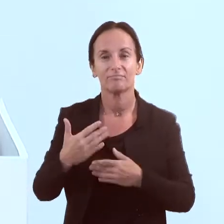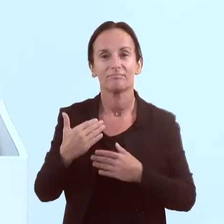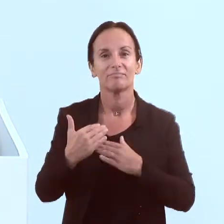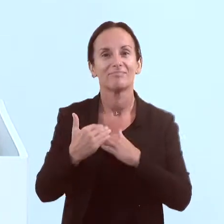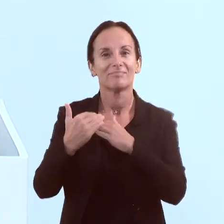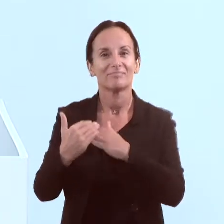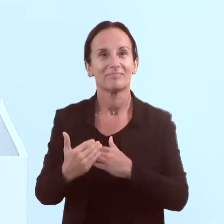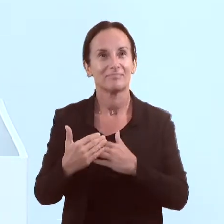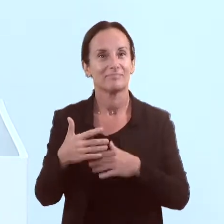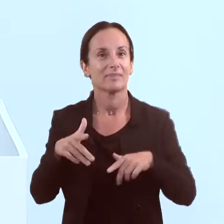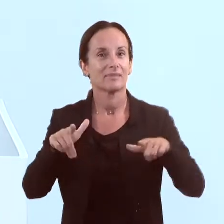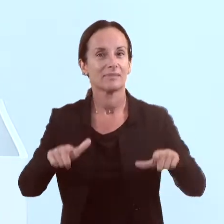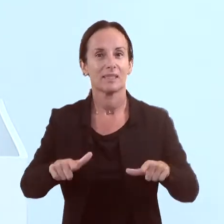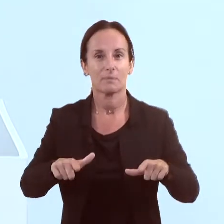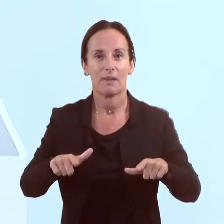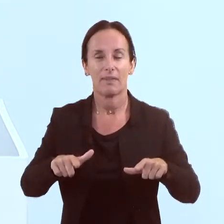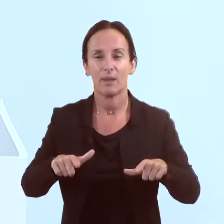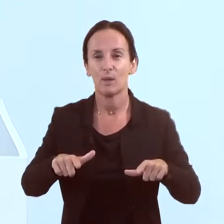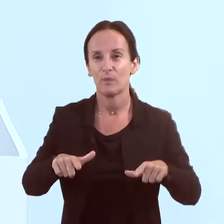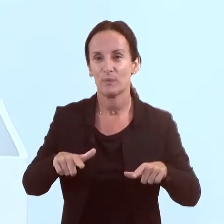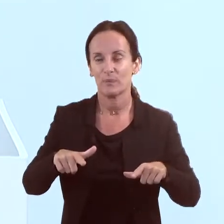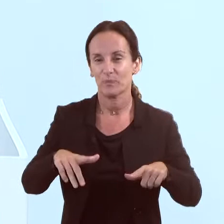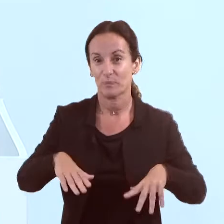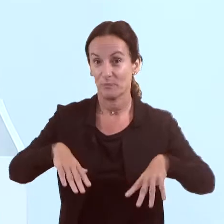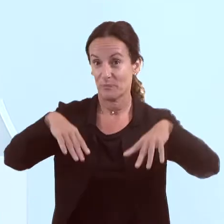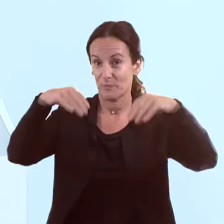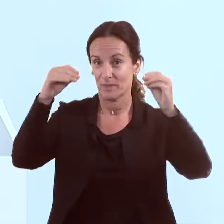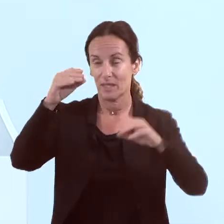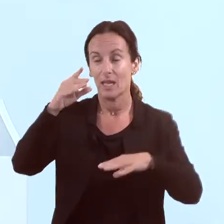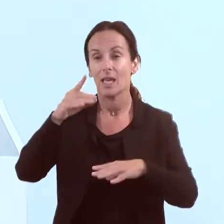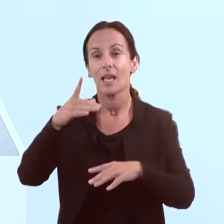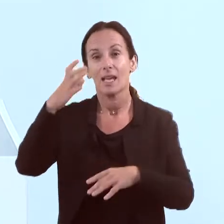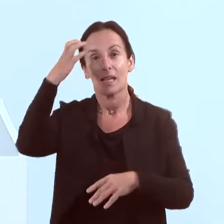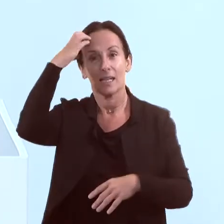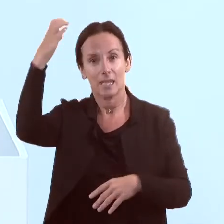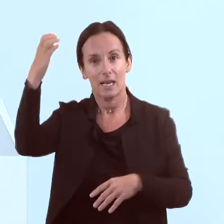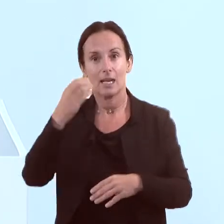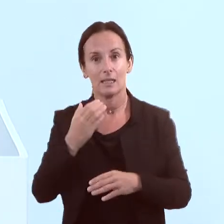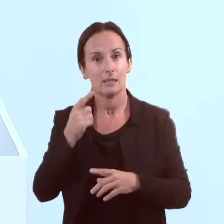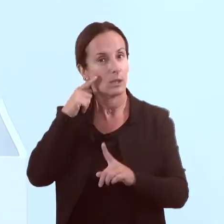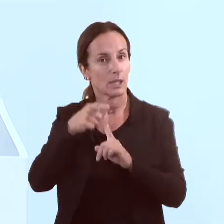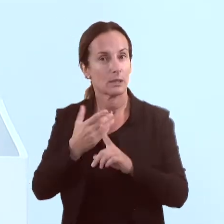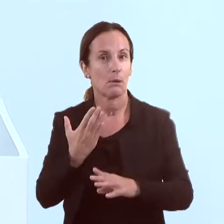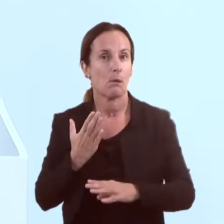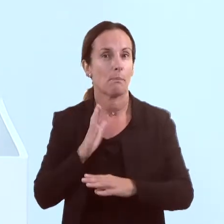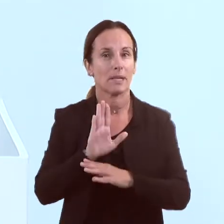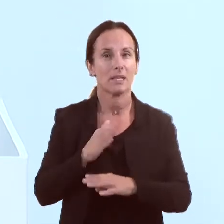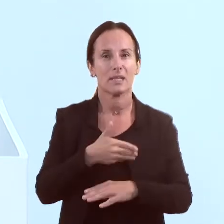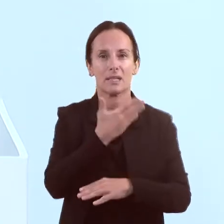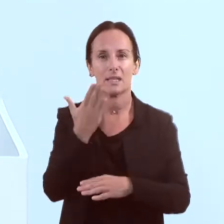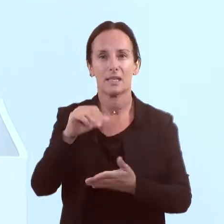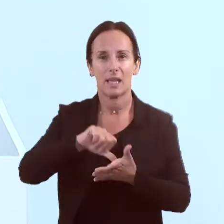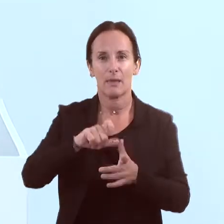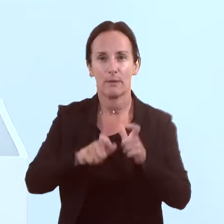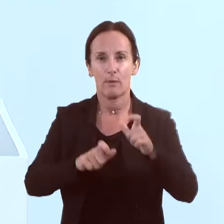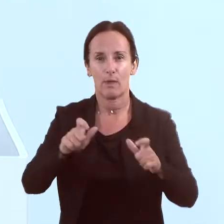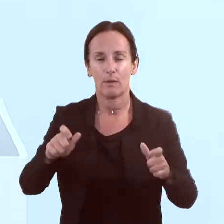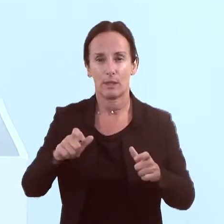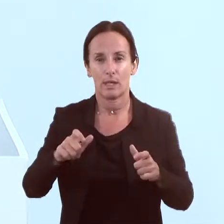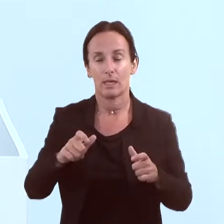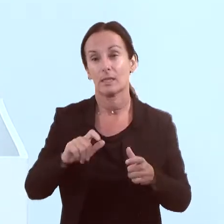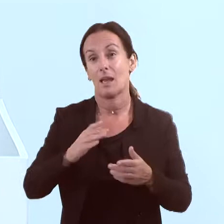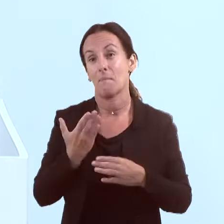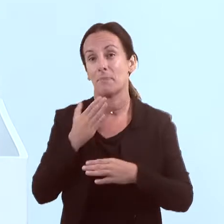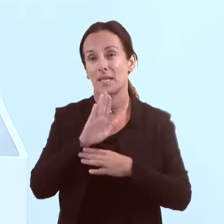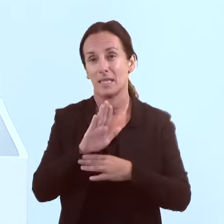espacio y que presente estos proyectos al conjunto de la ciudadanía, al conjunto de la población de Mallorca, dándole